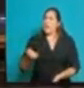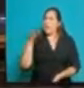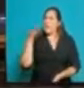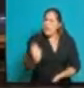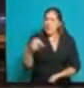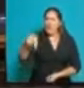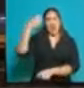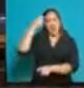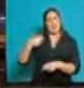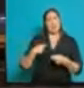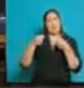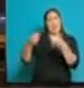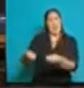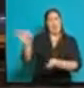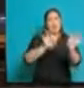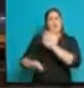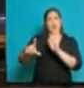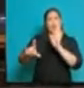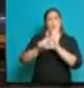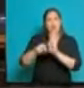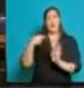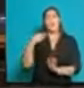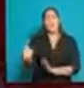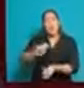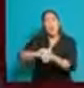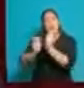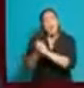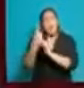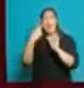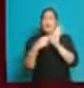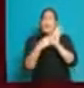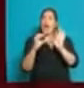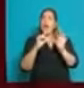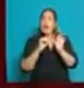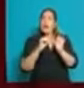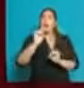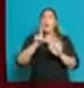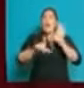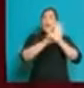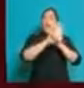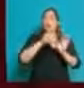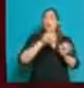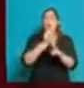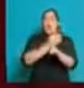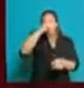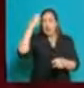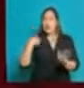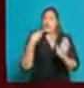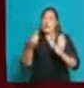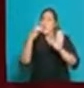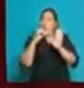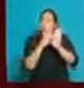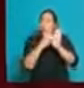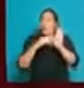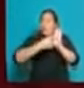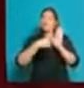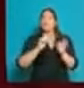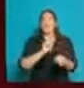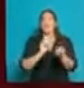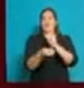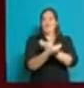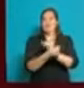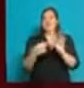insistiré este año enviando un proyecto de ley, que modifiquemos un artículo de la Ley Nacional de Educación, aquel que no